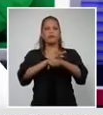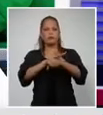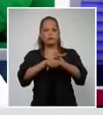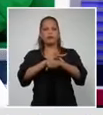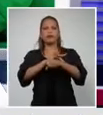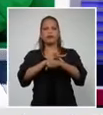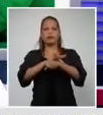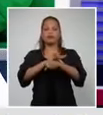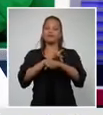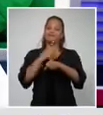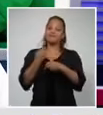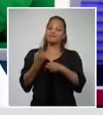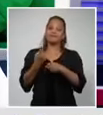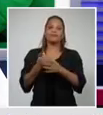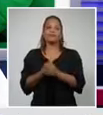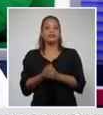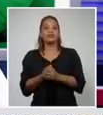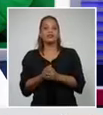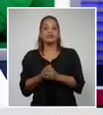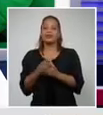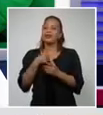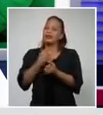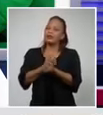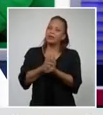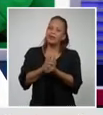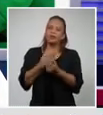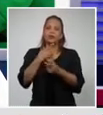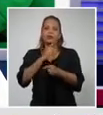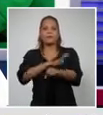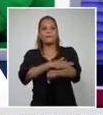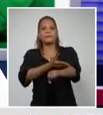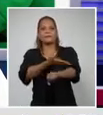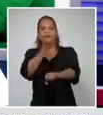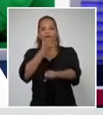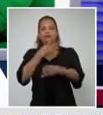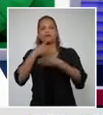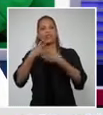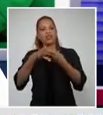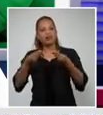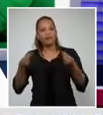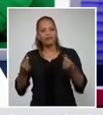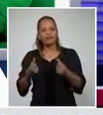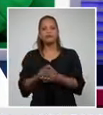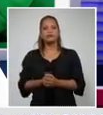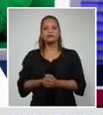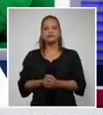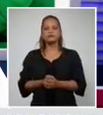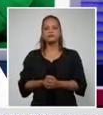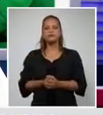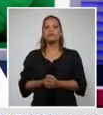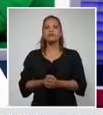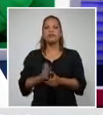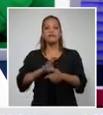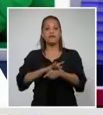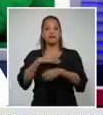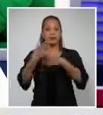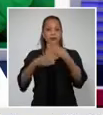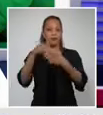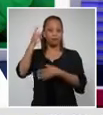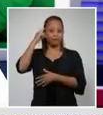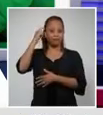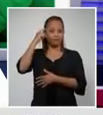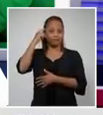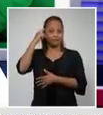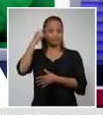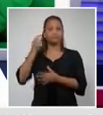muy vulnerable: hipertensión arterial, diabetes mellitus, una enfermedad cerebrovascular,